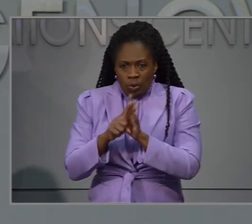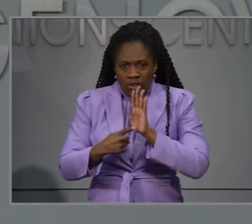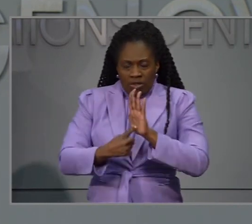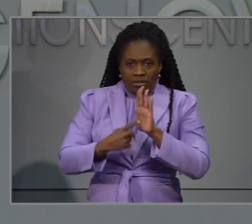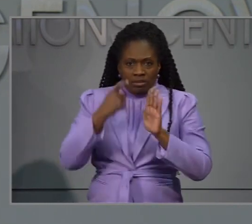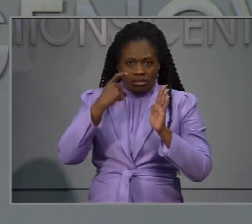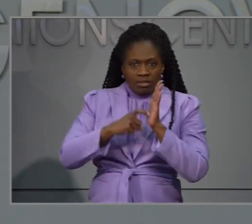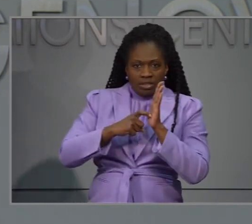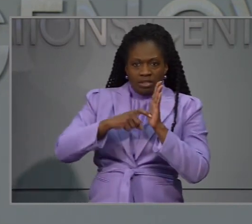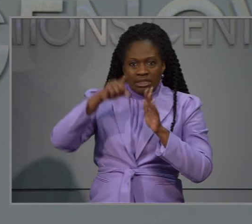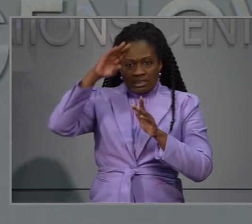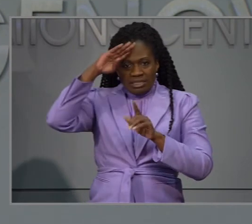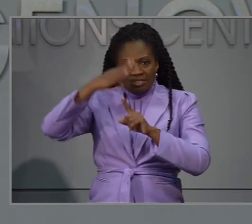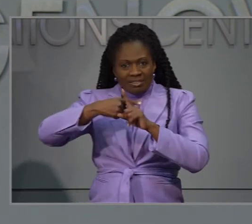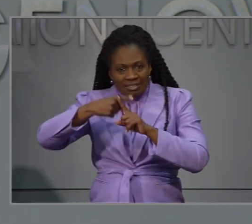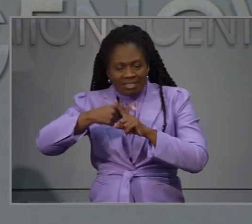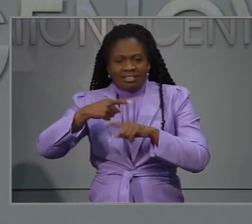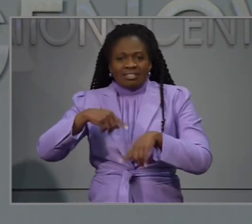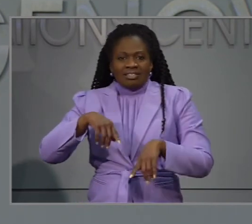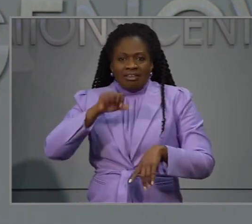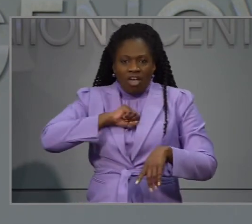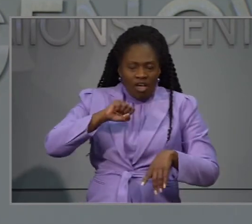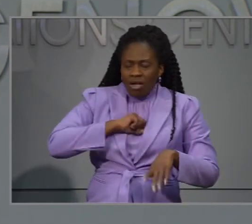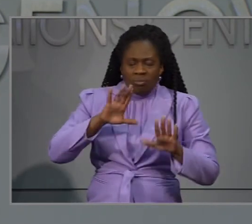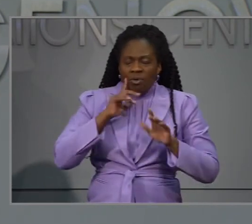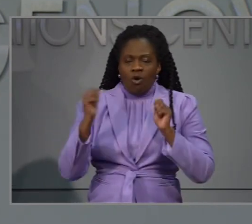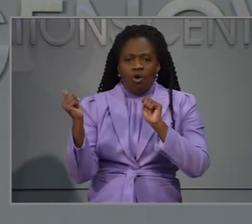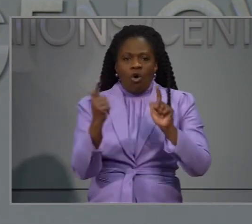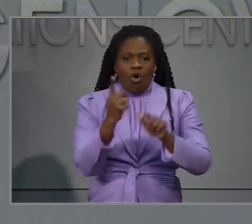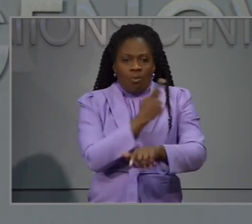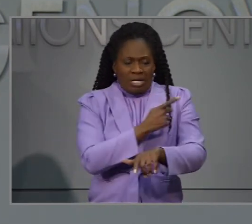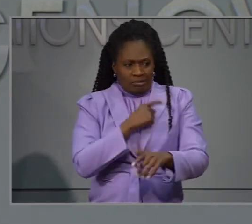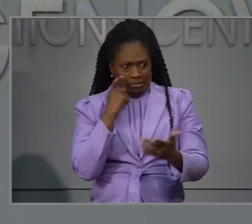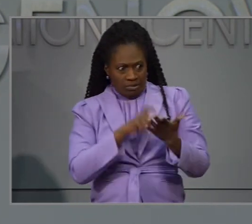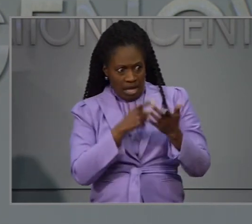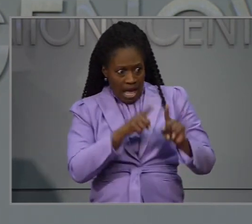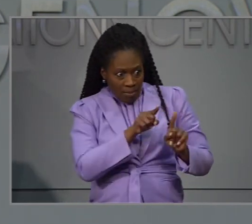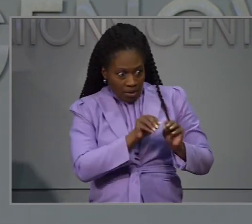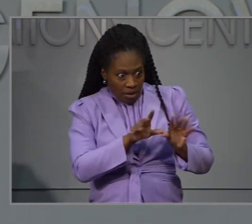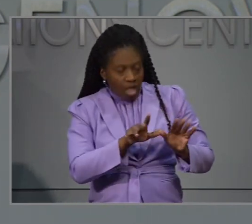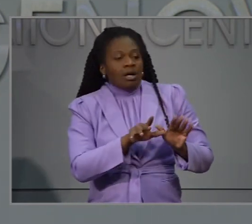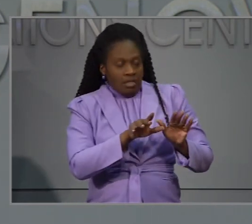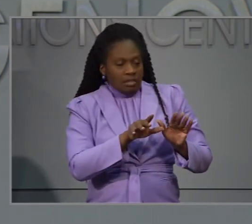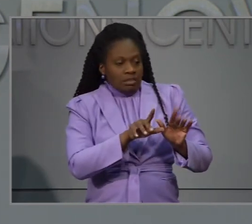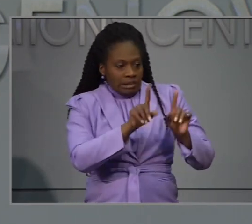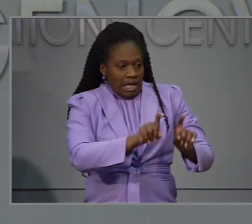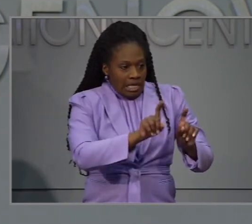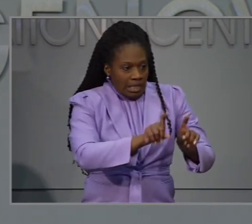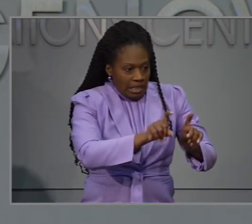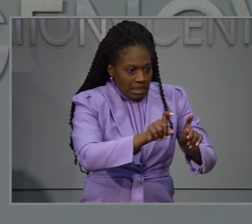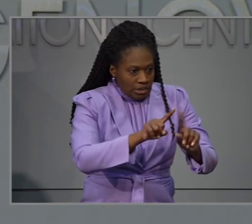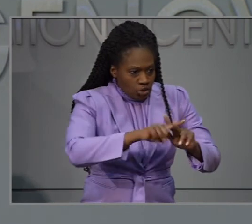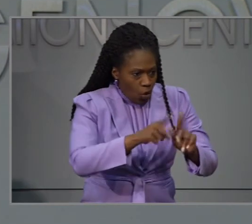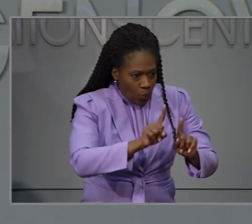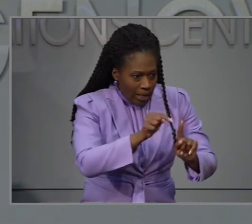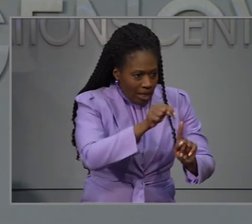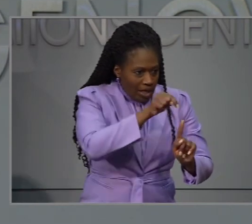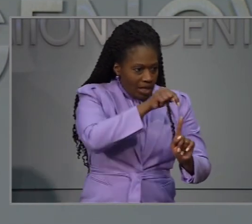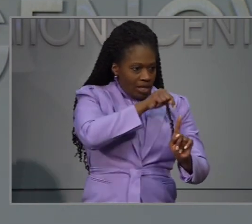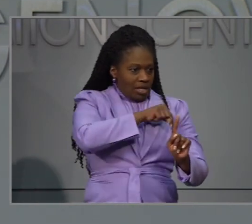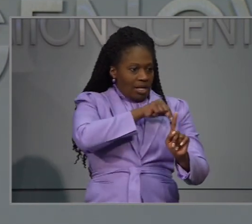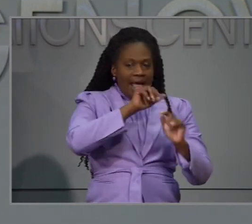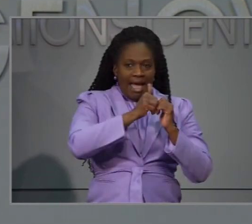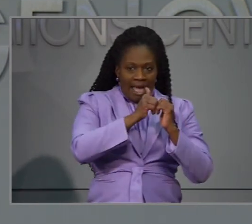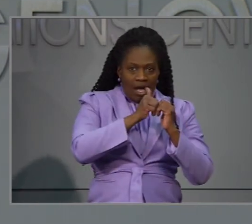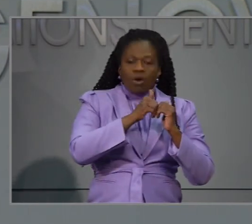nada más de los que están mostrando síntomas sino también todo los pacientes cuando vemos un brote queremos saber exactamente de dónde